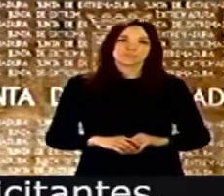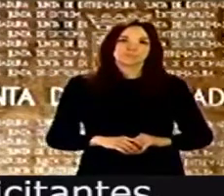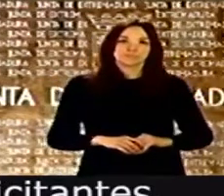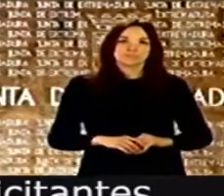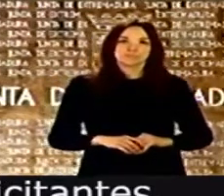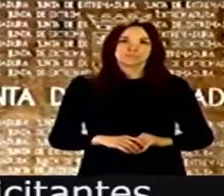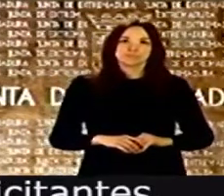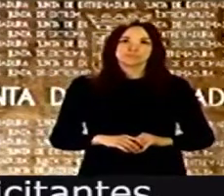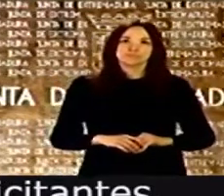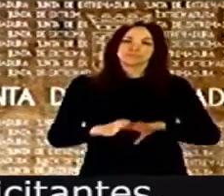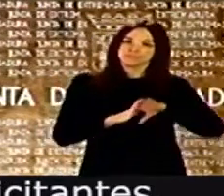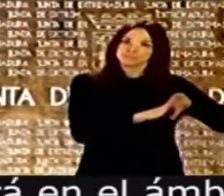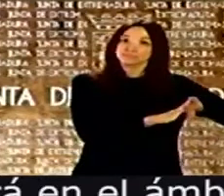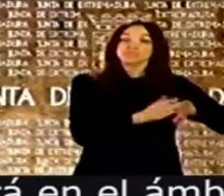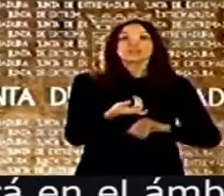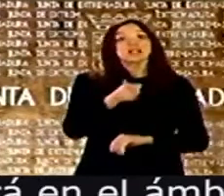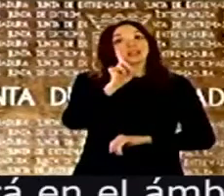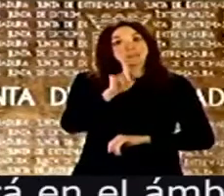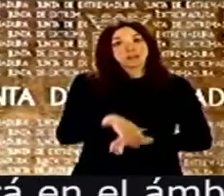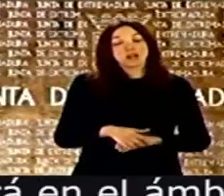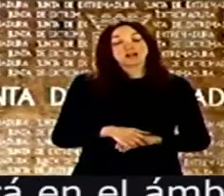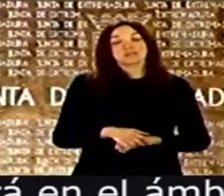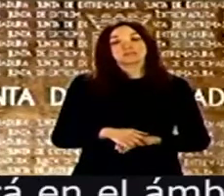De la misma manera, hemos aprobado